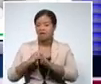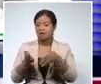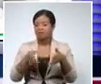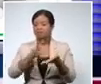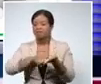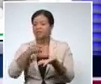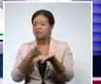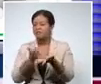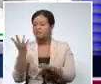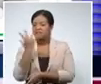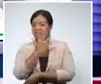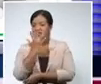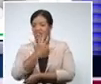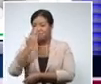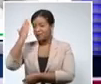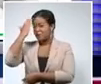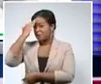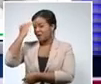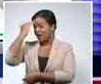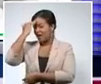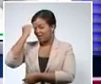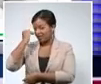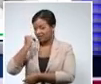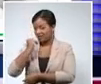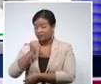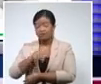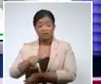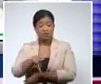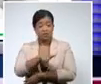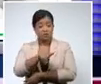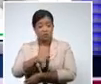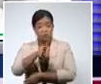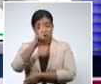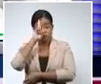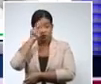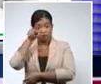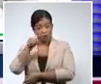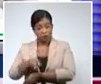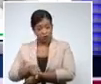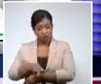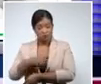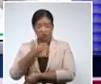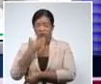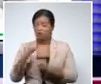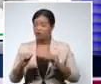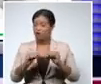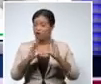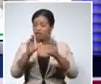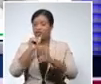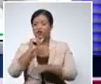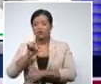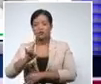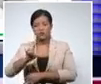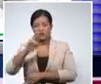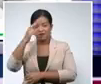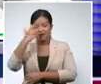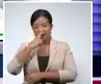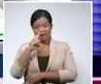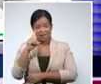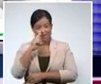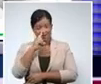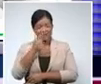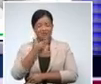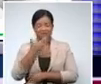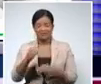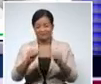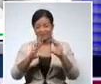intérprete de lengua de señas Maday Pérez y como es habitual, doy los buenos días y la bienvenida al doctor Francisco Durán García, director nacional de